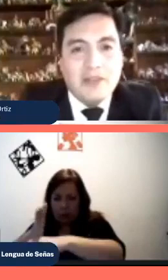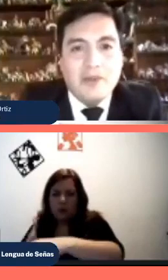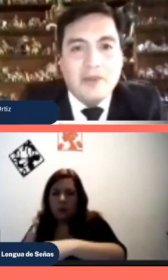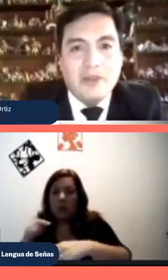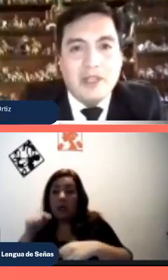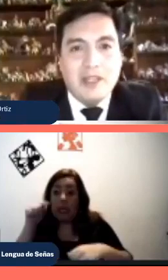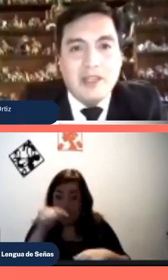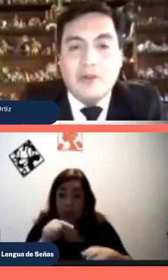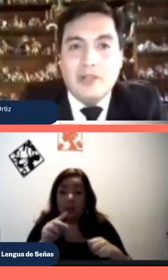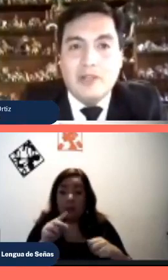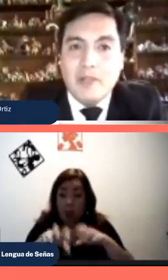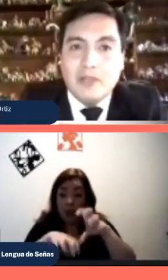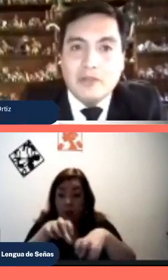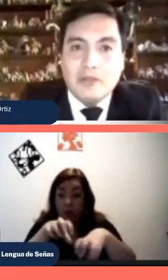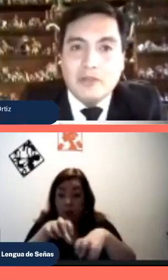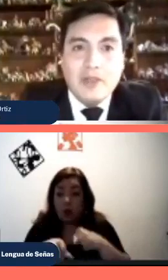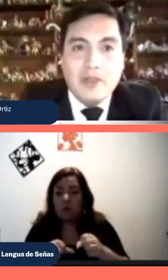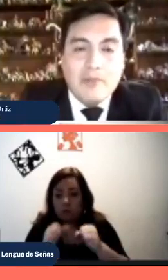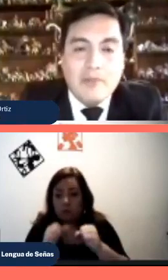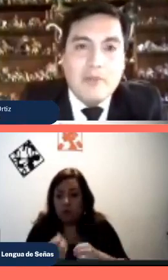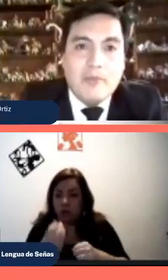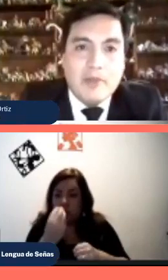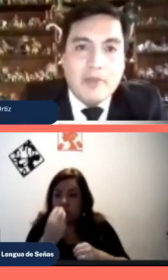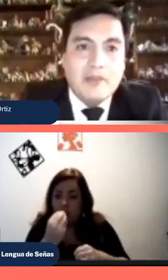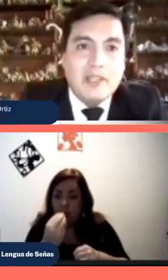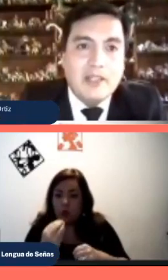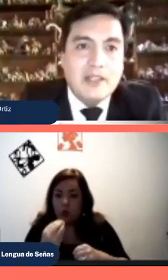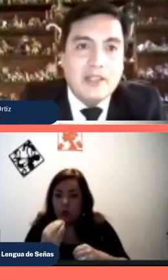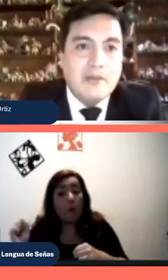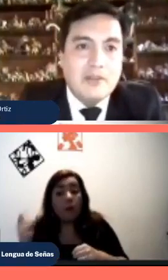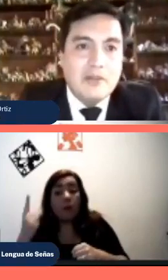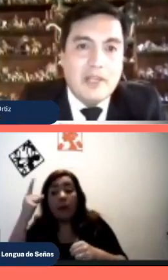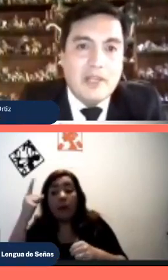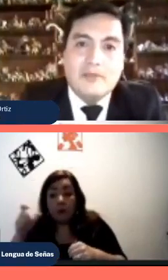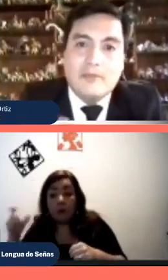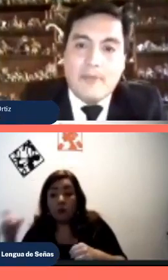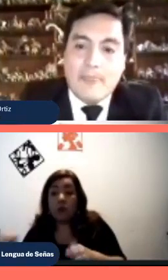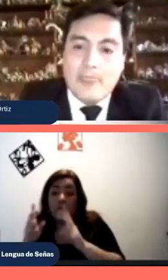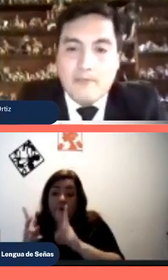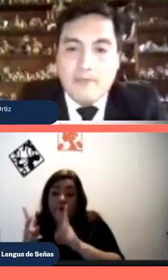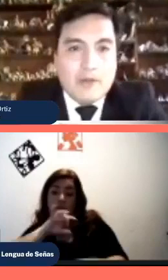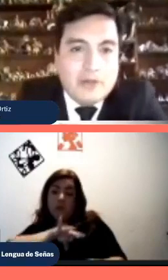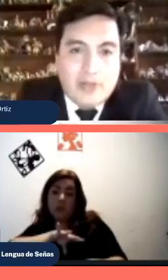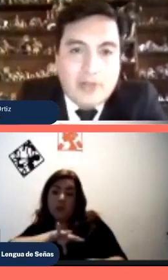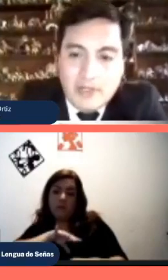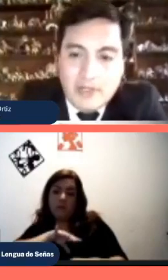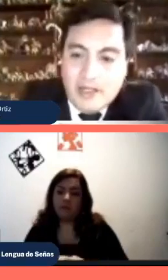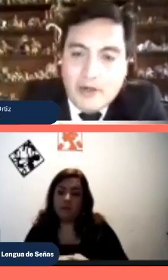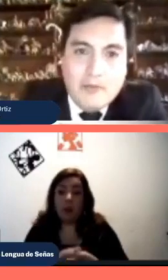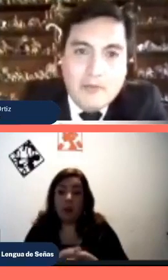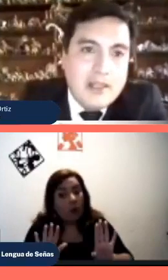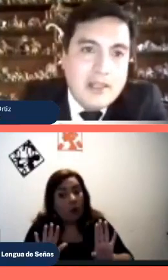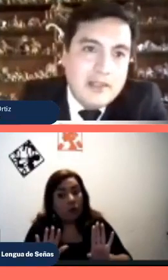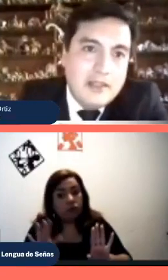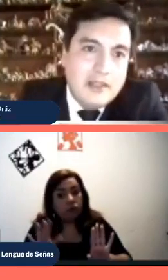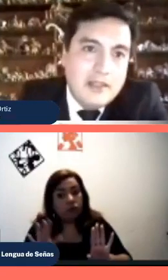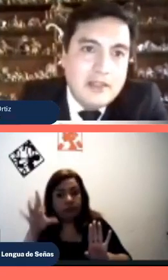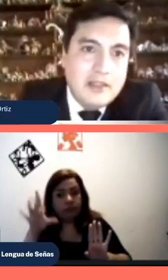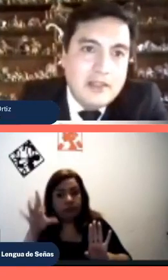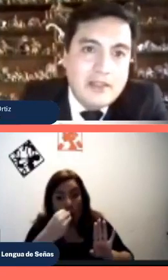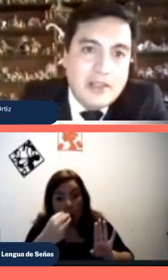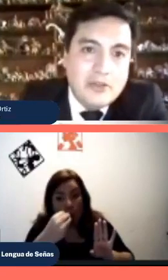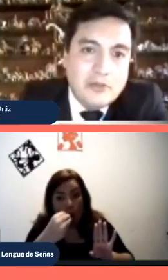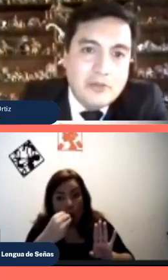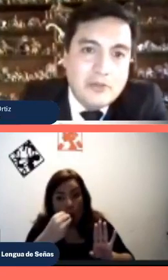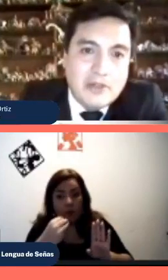animal sirvió de alimento para los primeros habitantes de nuestro país. Pero no solamente era comida